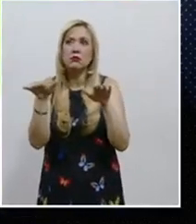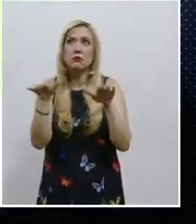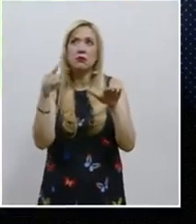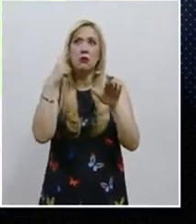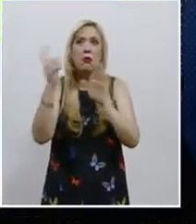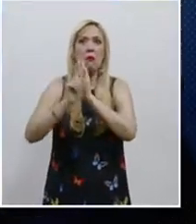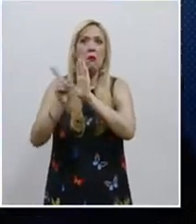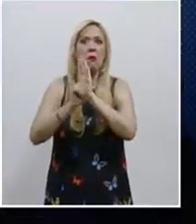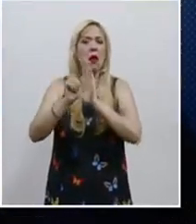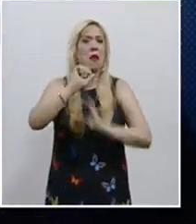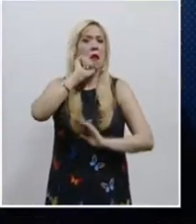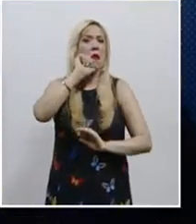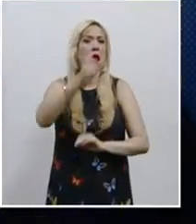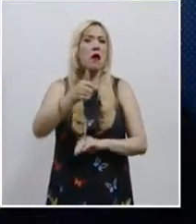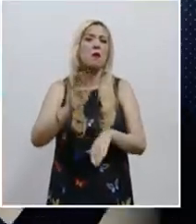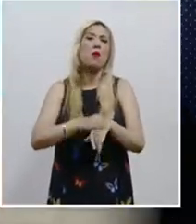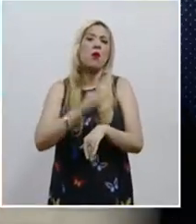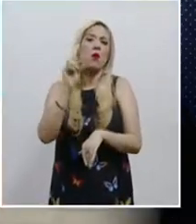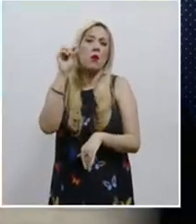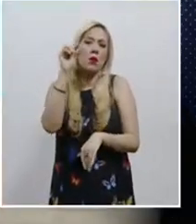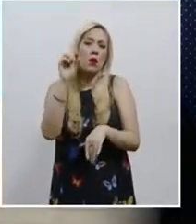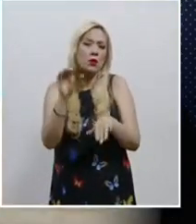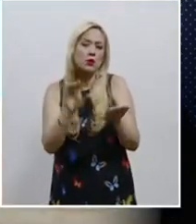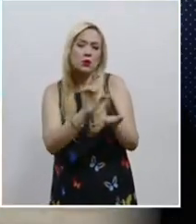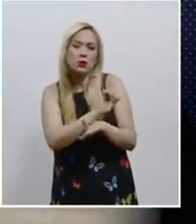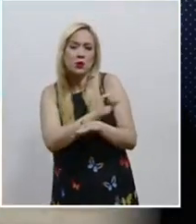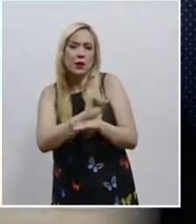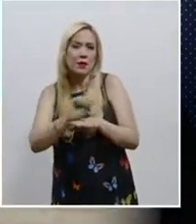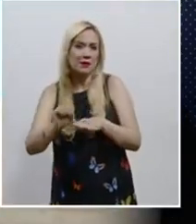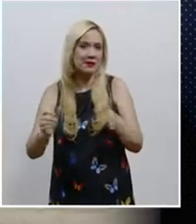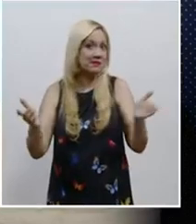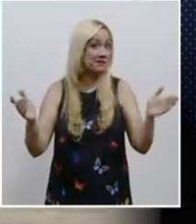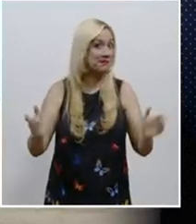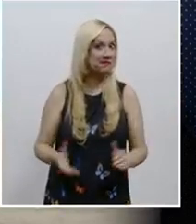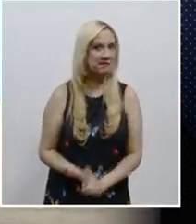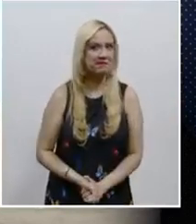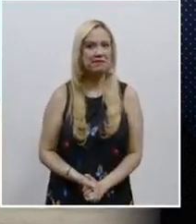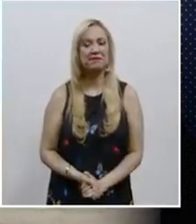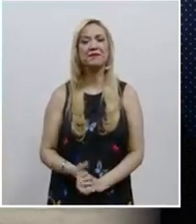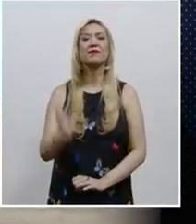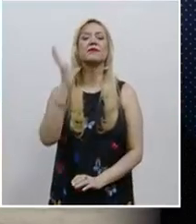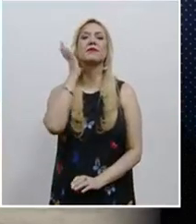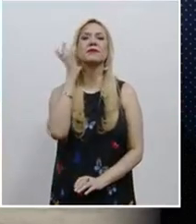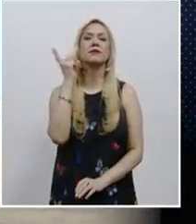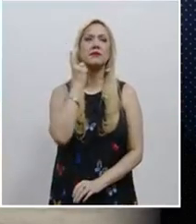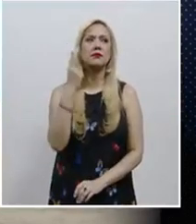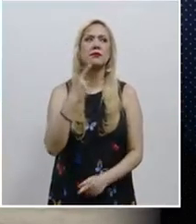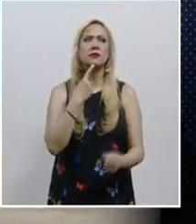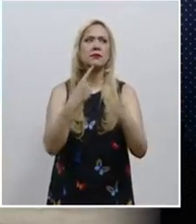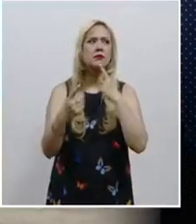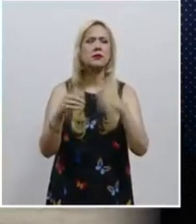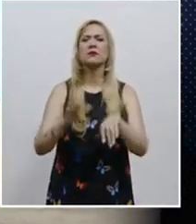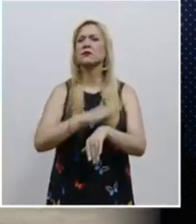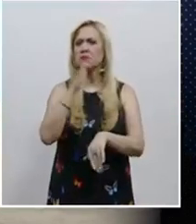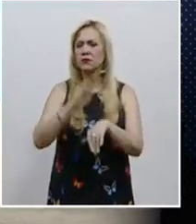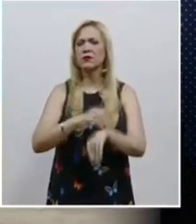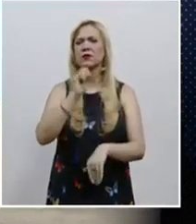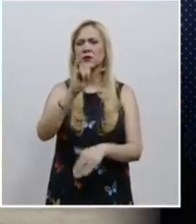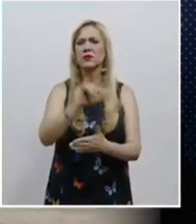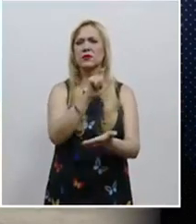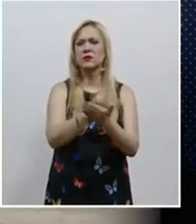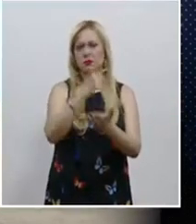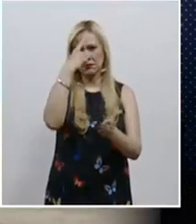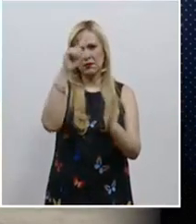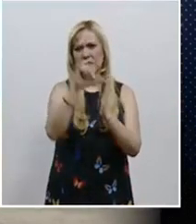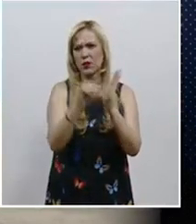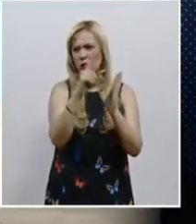la alerta sísmica. La Comisión de Justicia de la Cámara de Diputados aprobó un dictamen que deroga el artículo que regula la medida